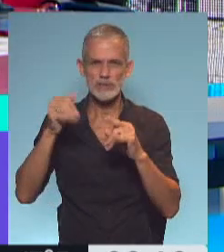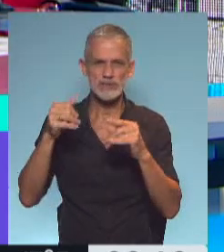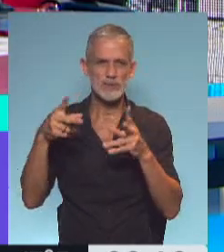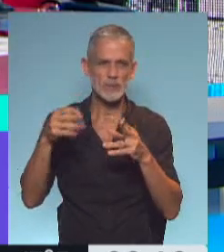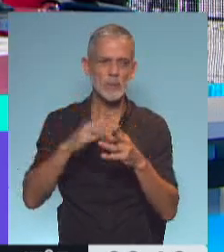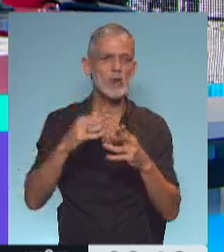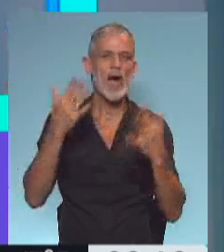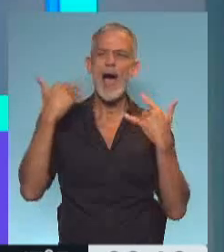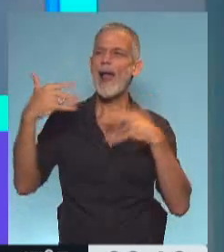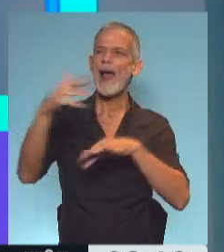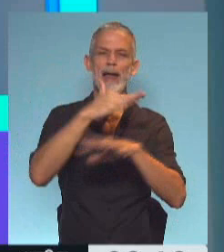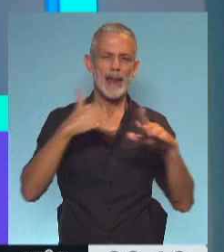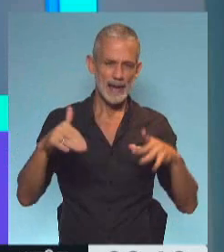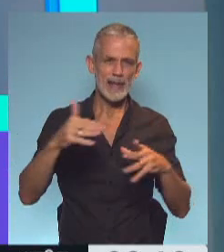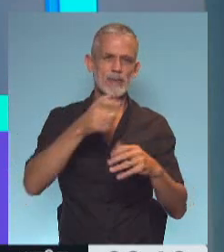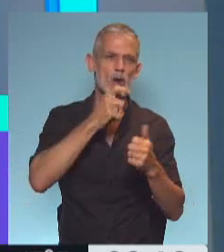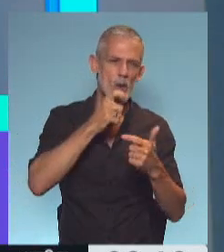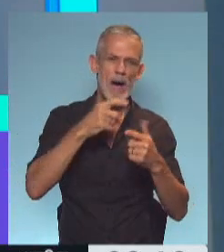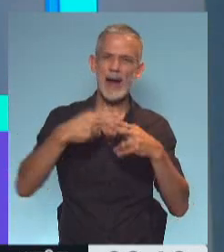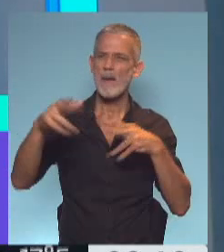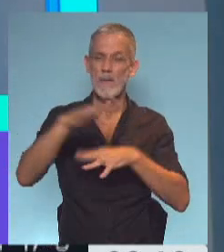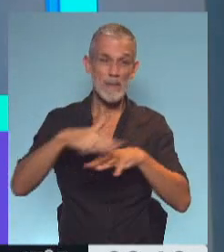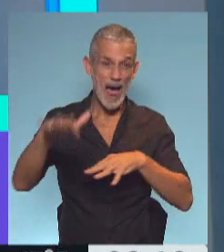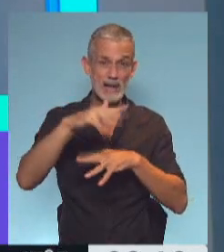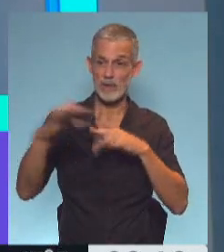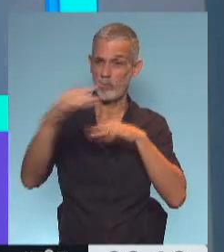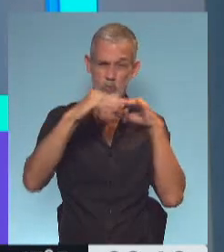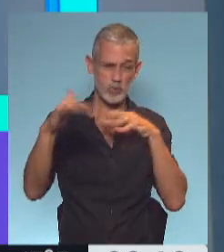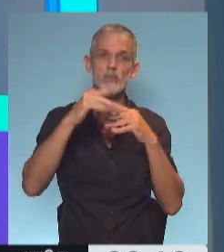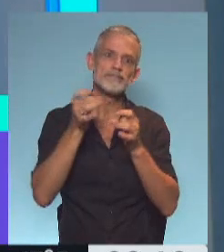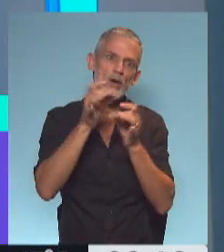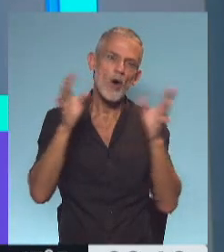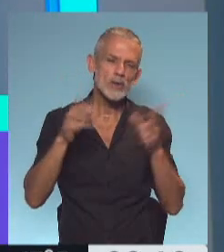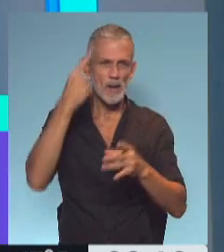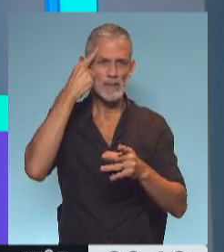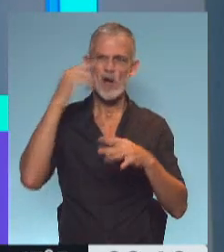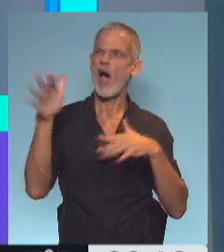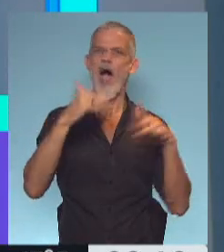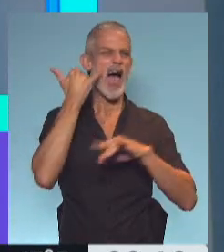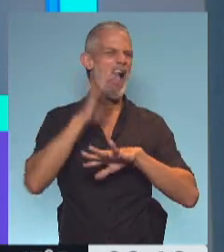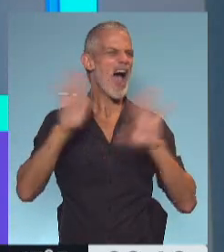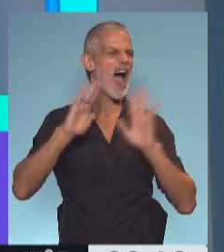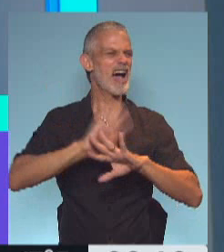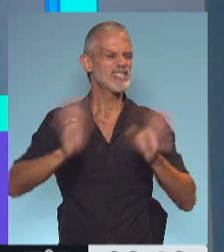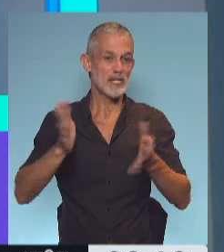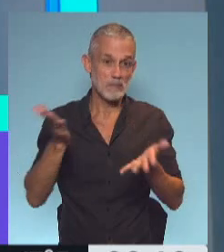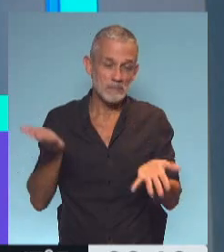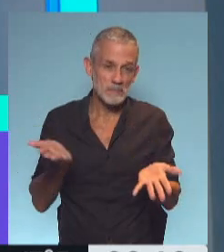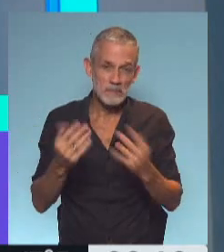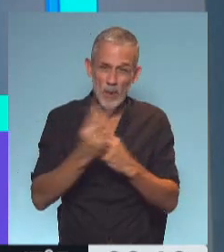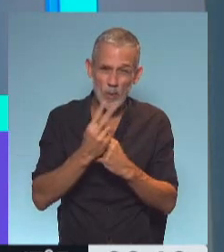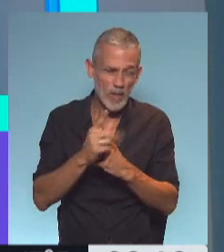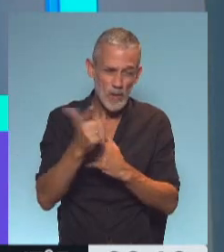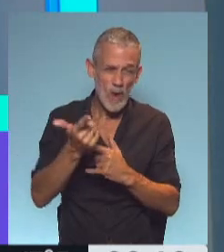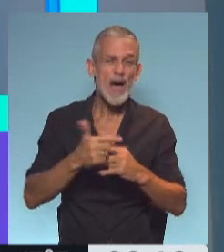Sí, al aire libre, en los bares, en las plazas, ahí circulando, pensando que estar al aire libre es lo mismo que estar protegido. Y